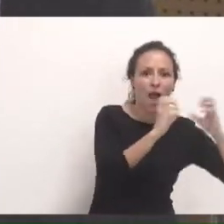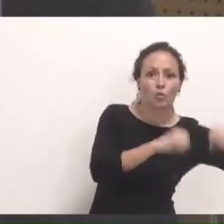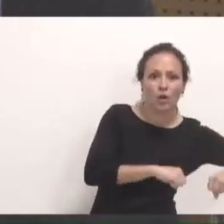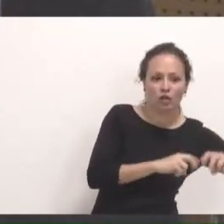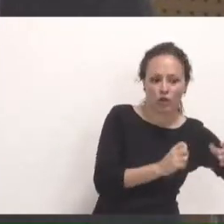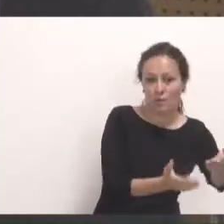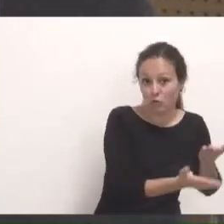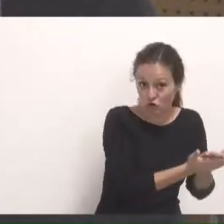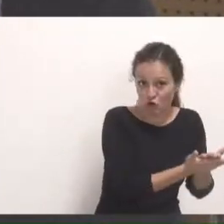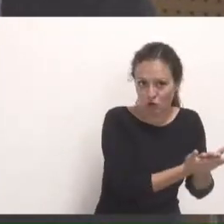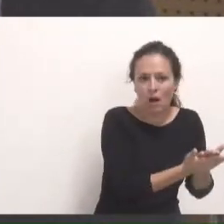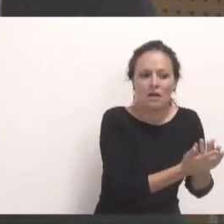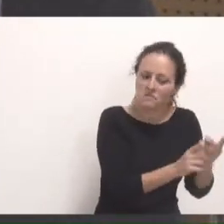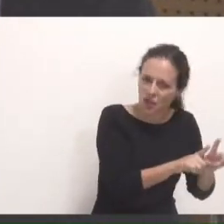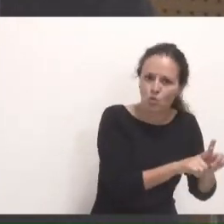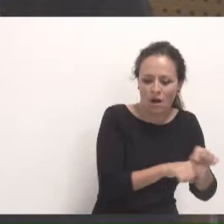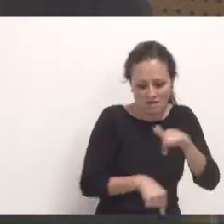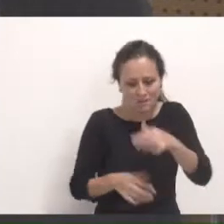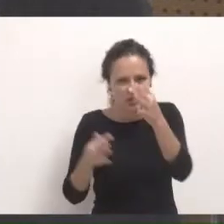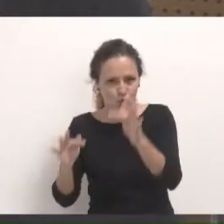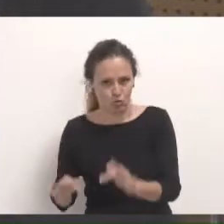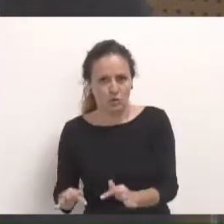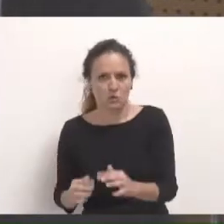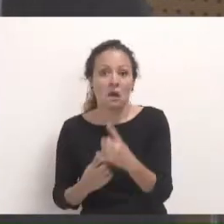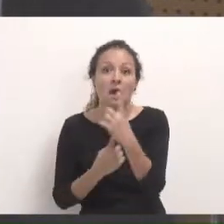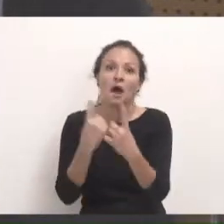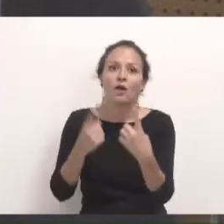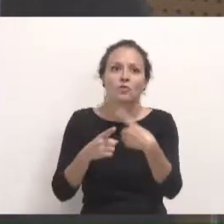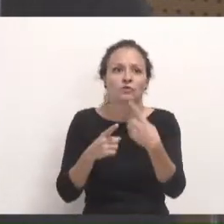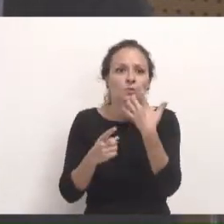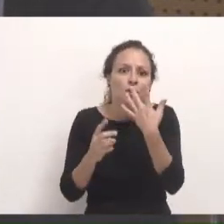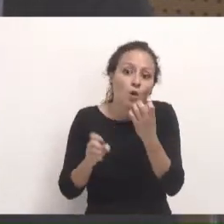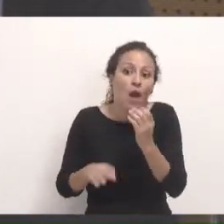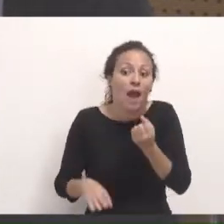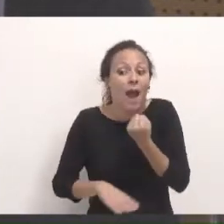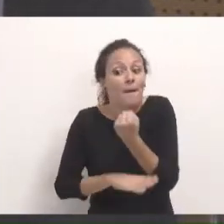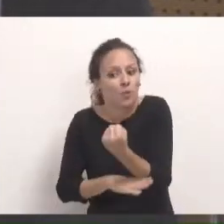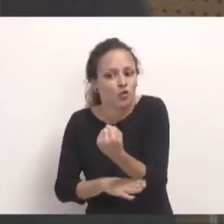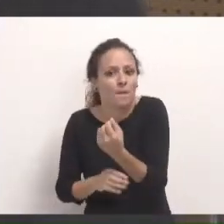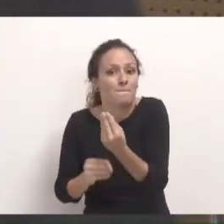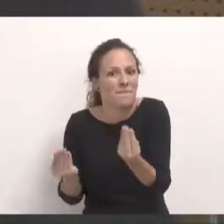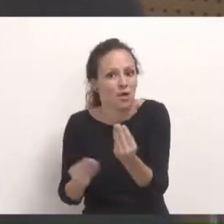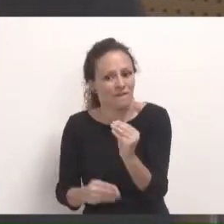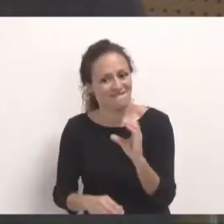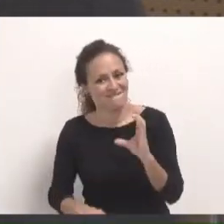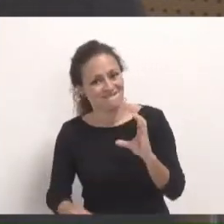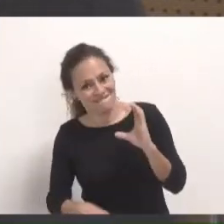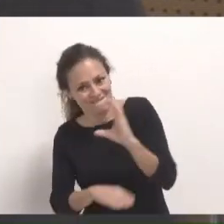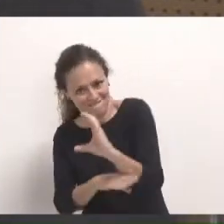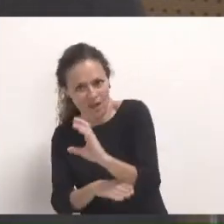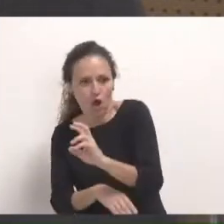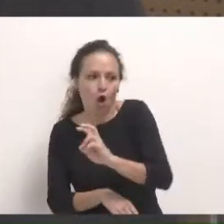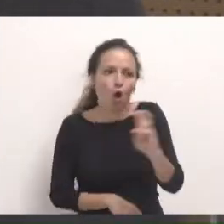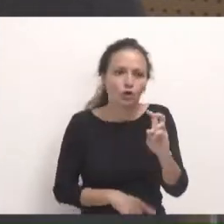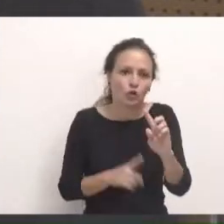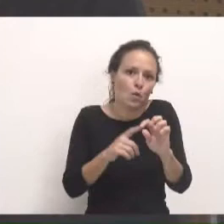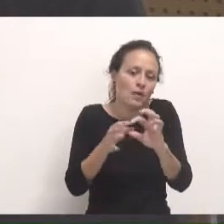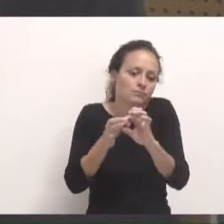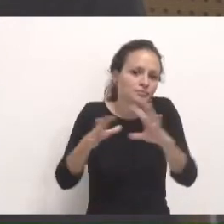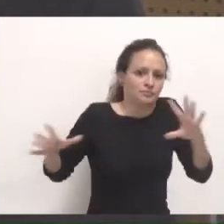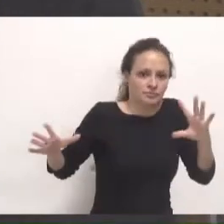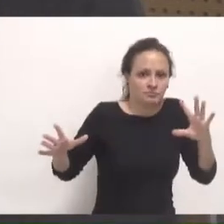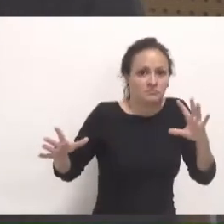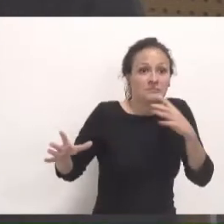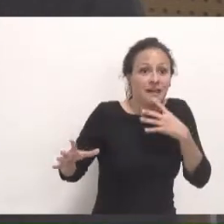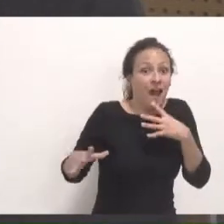mociones, ¿no? Y eso permitiría que a lo mejor algunas cosas contaran con apoyos más amplios y en otras cosas se pudiera deslindar en lo que se está de acuerdo y en lo